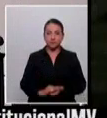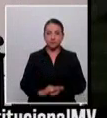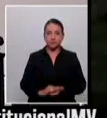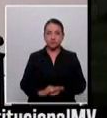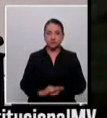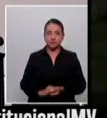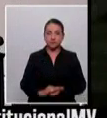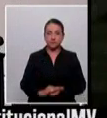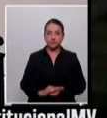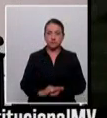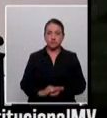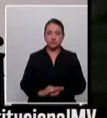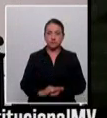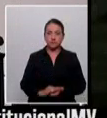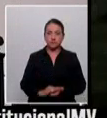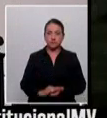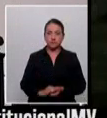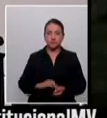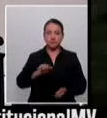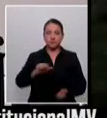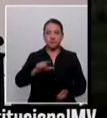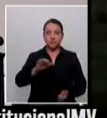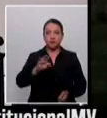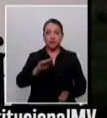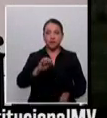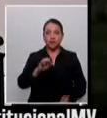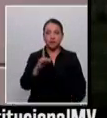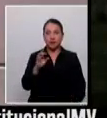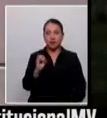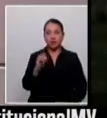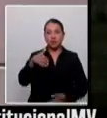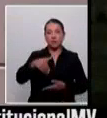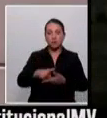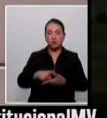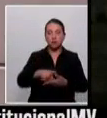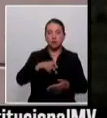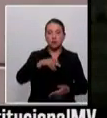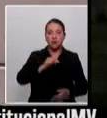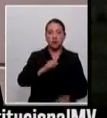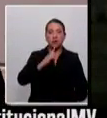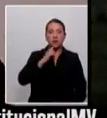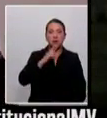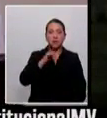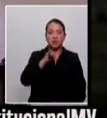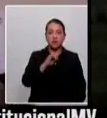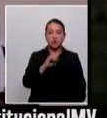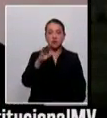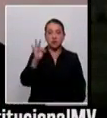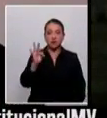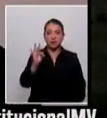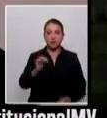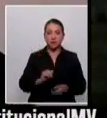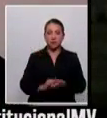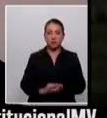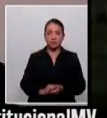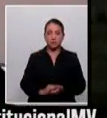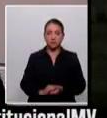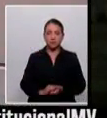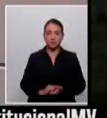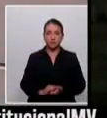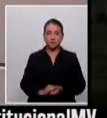de haber hecho una investigación de quién es la candidata que están apoyando. Esta señora tenía una serie de situaciones